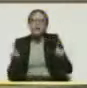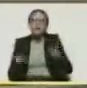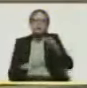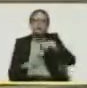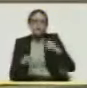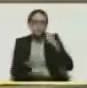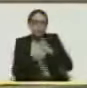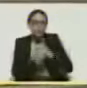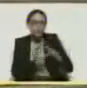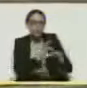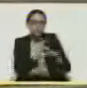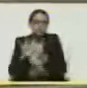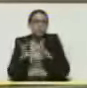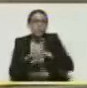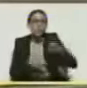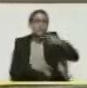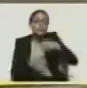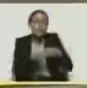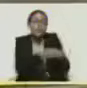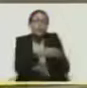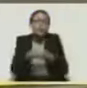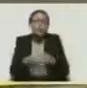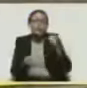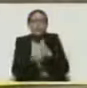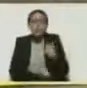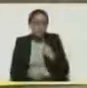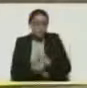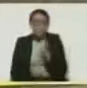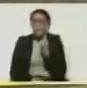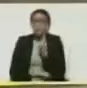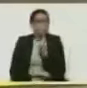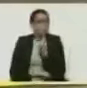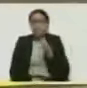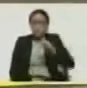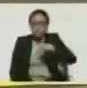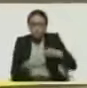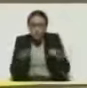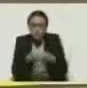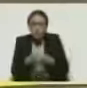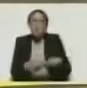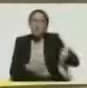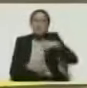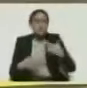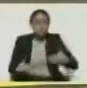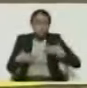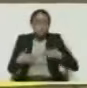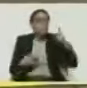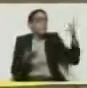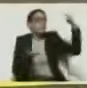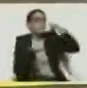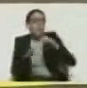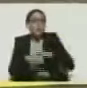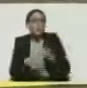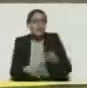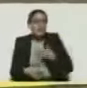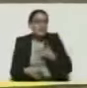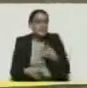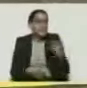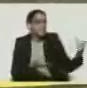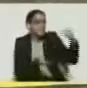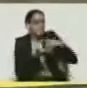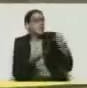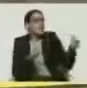Y conocemos muchas comunas a nivel nacional que desean una visita suya, que desean articulación y que no se rinden,